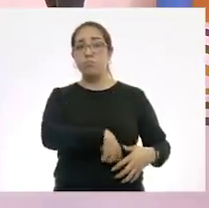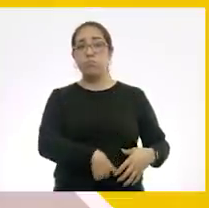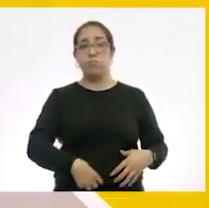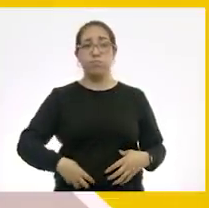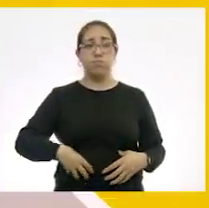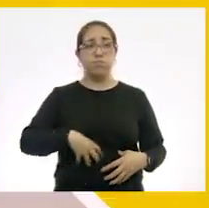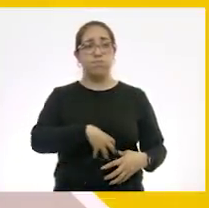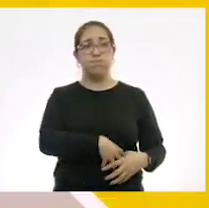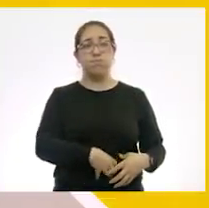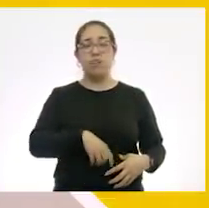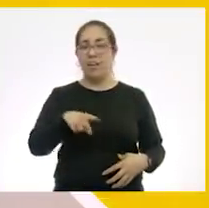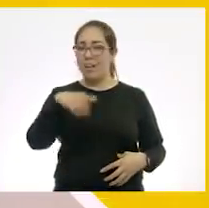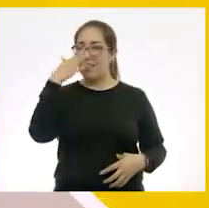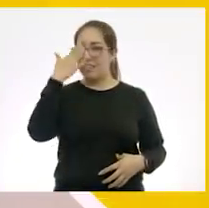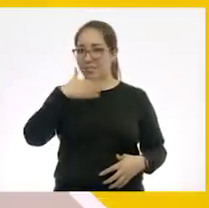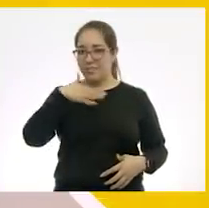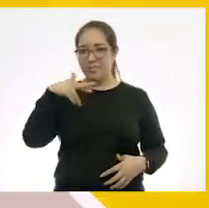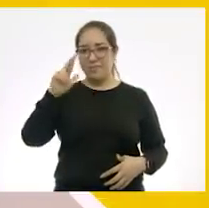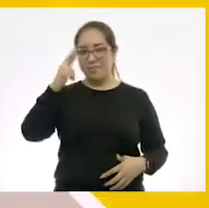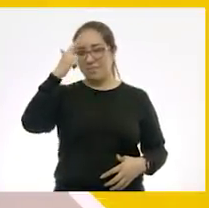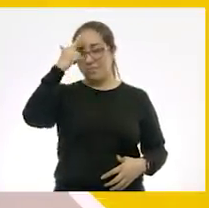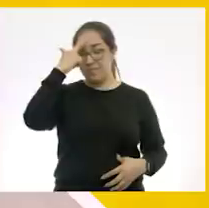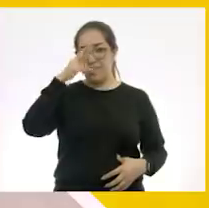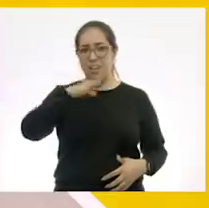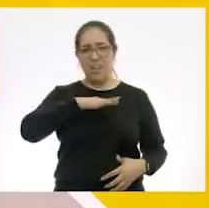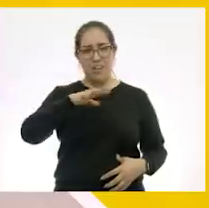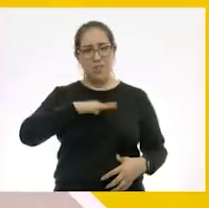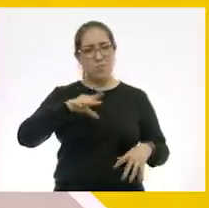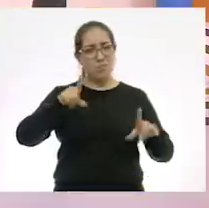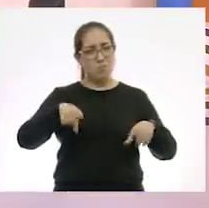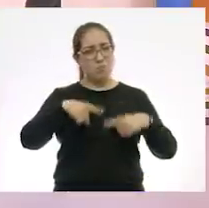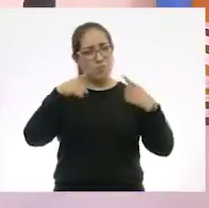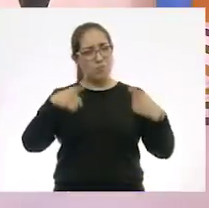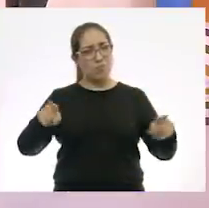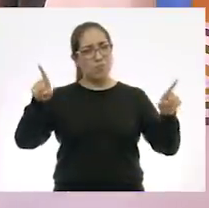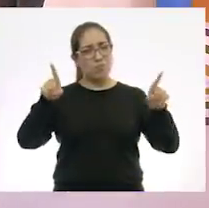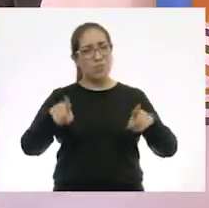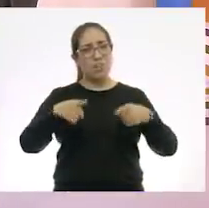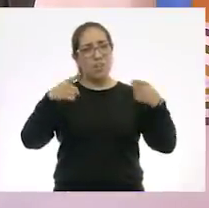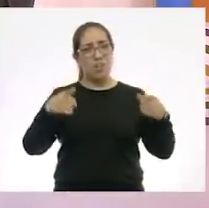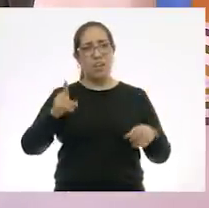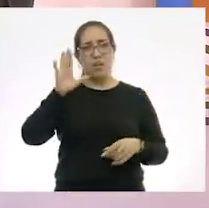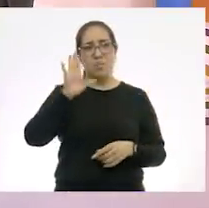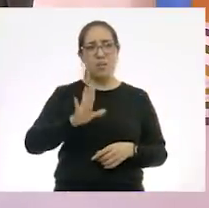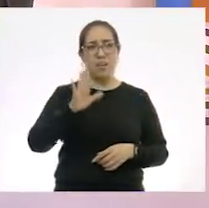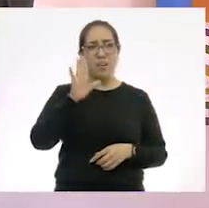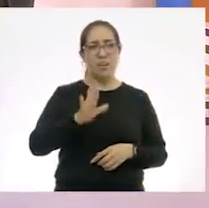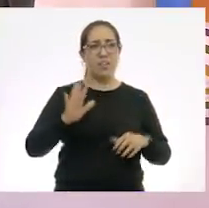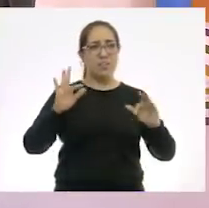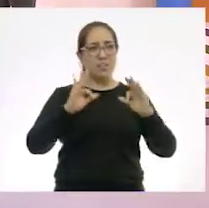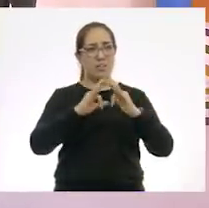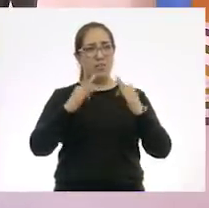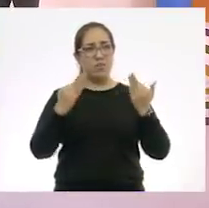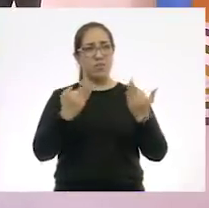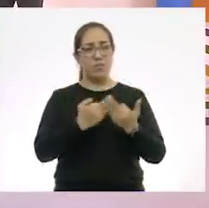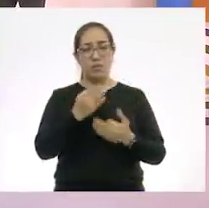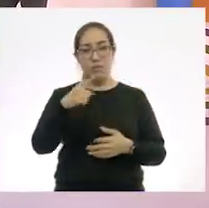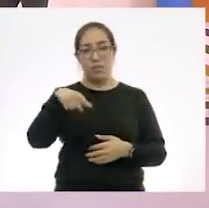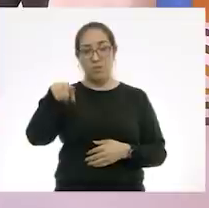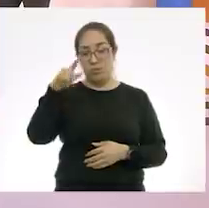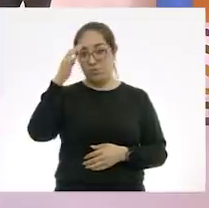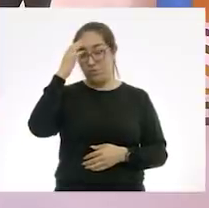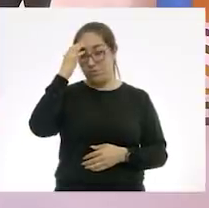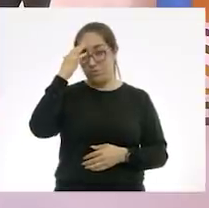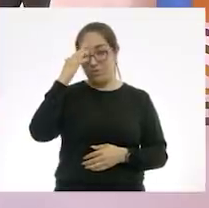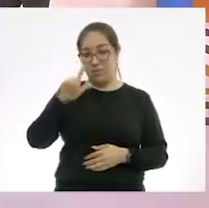¿sabes a qué me recuerda? Hay un instrumento musical que tiene más o menos esa forma. ¿Han visto las